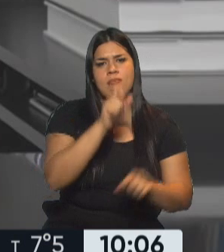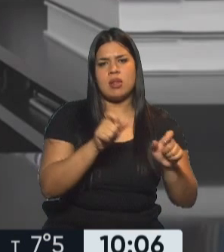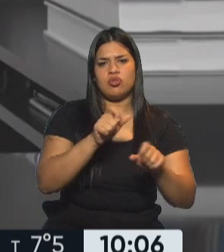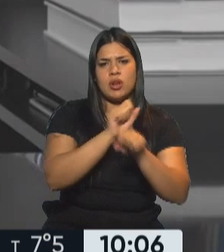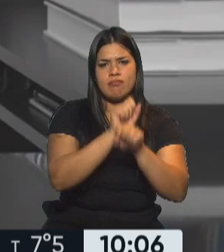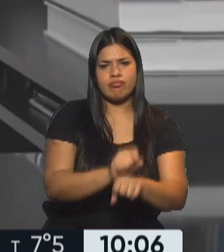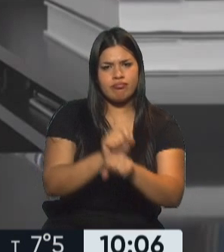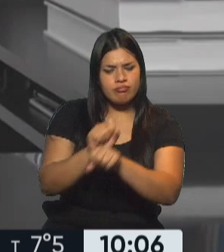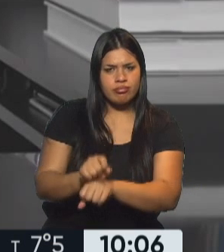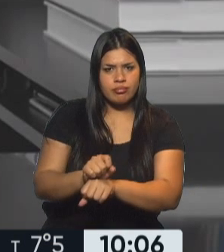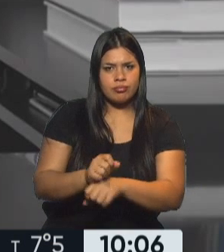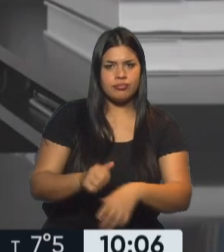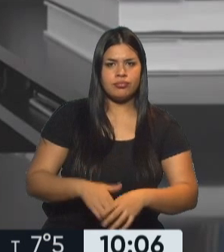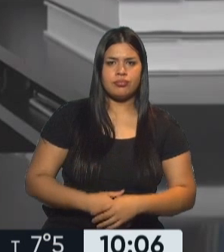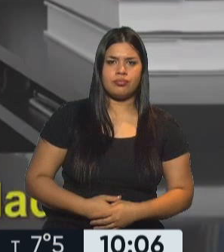sanción alguna.